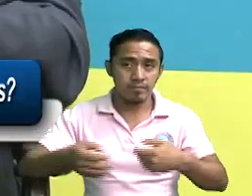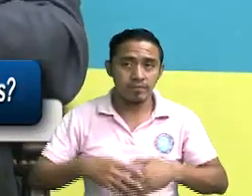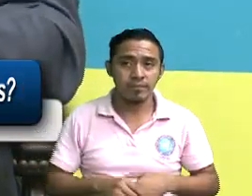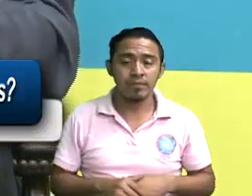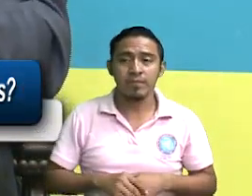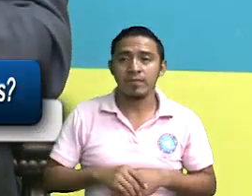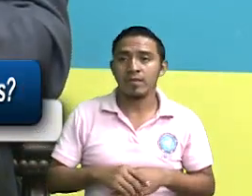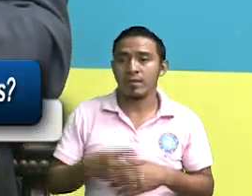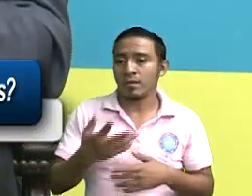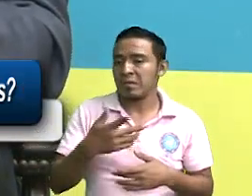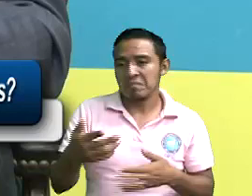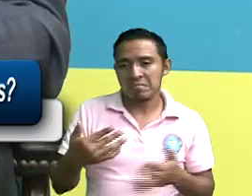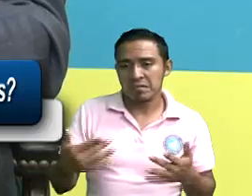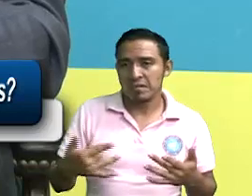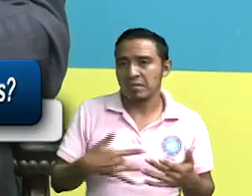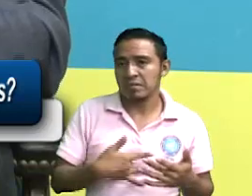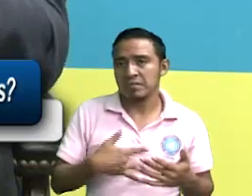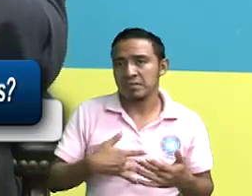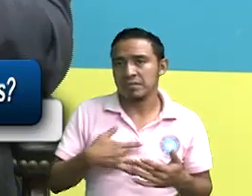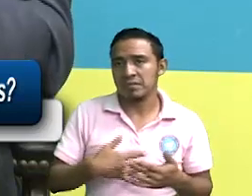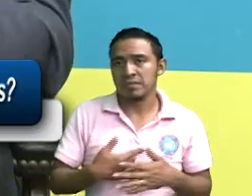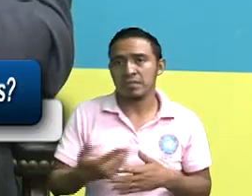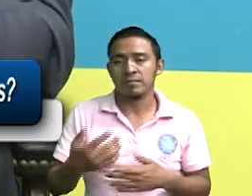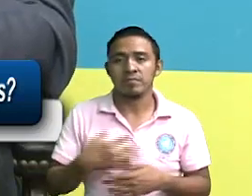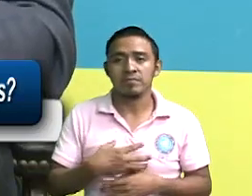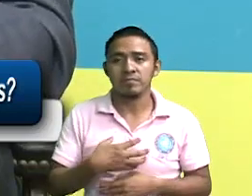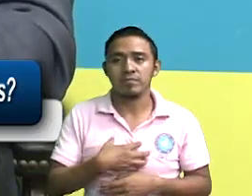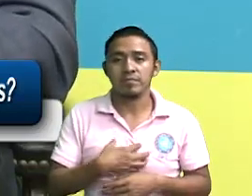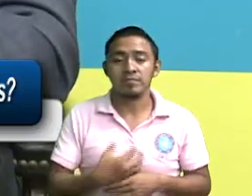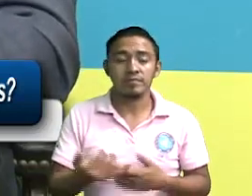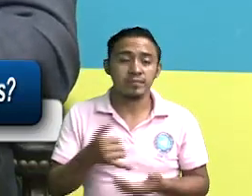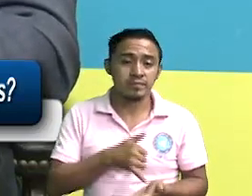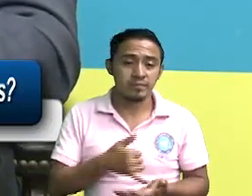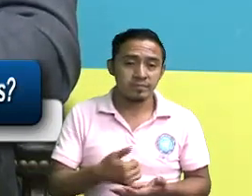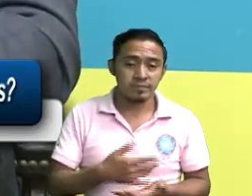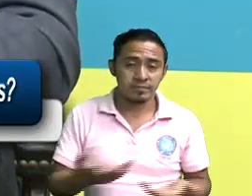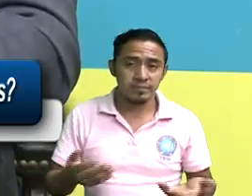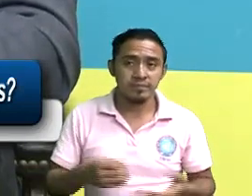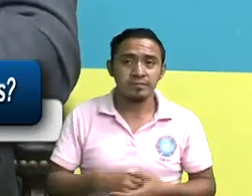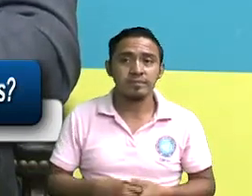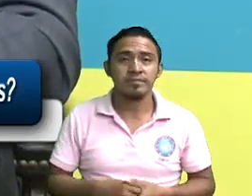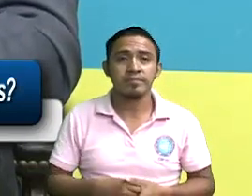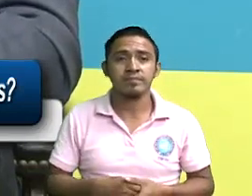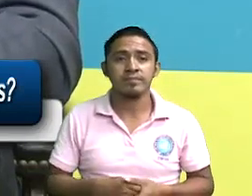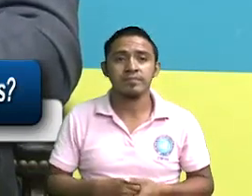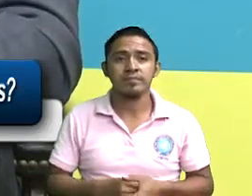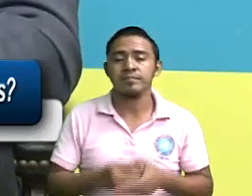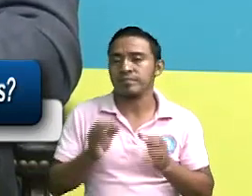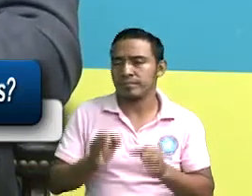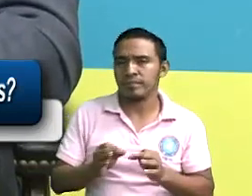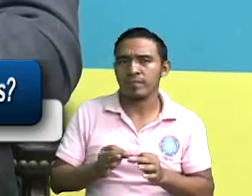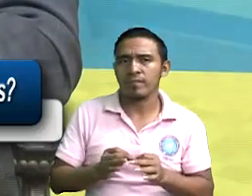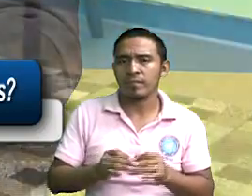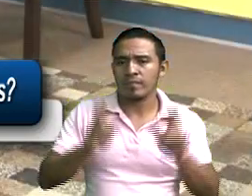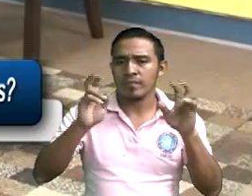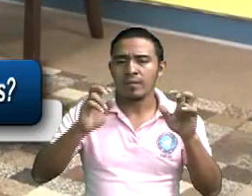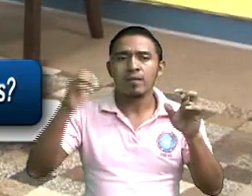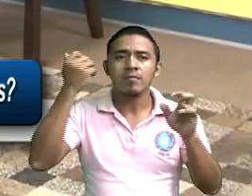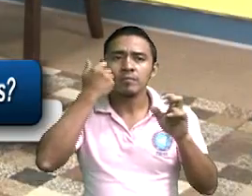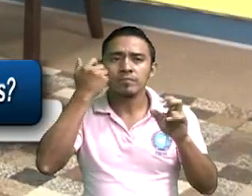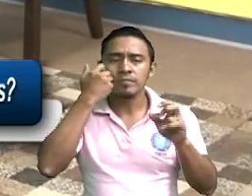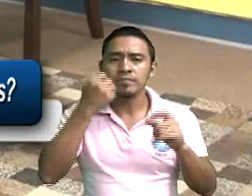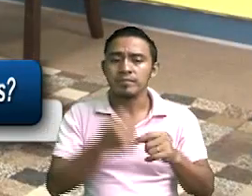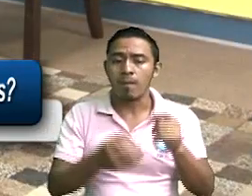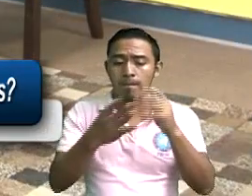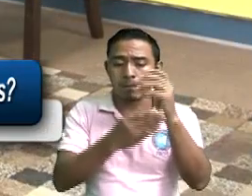que no tienen la dosis necesaria para cuando hay deficiencia de esa vitamina. Bueno, hablando del tema siempre de las enfermedades